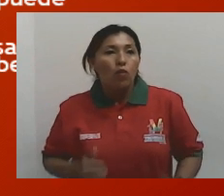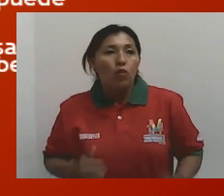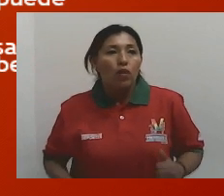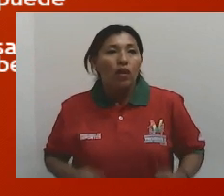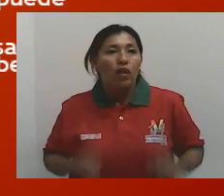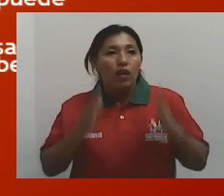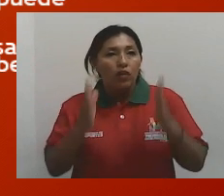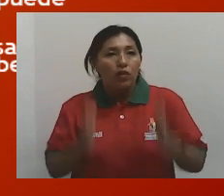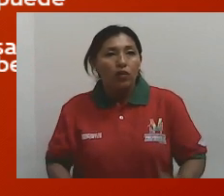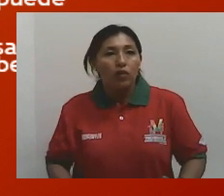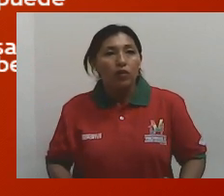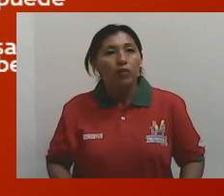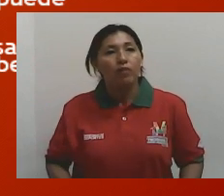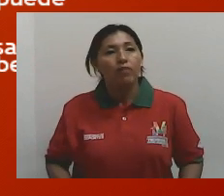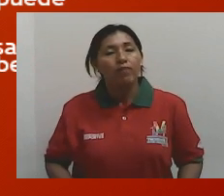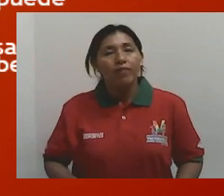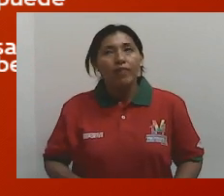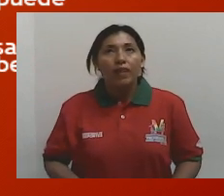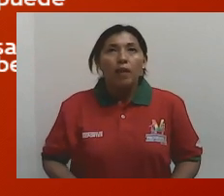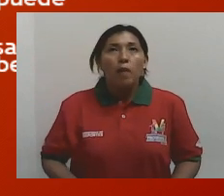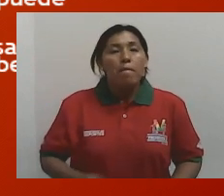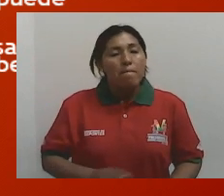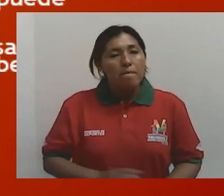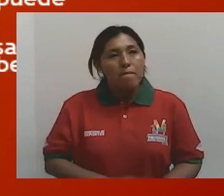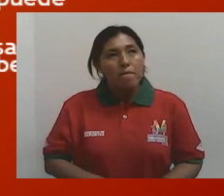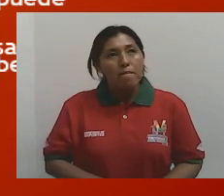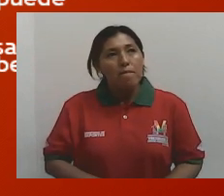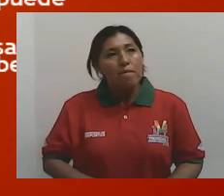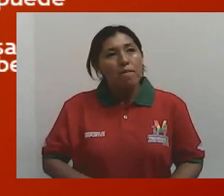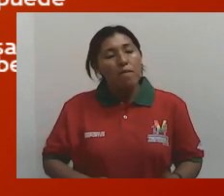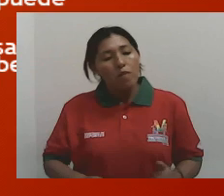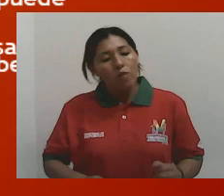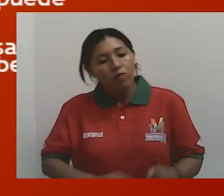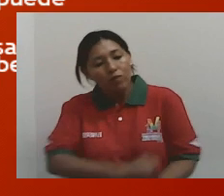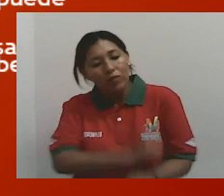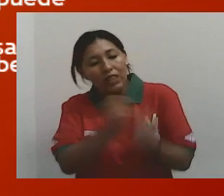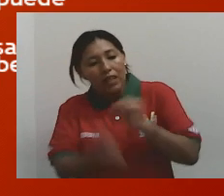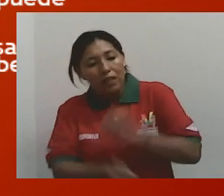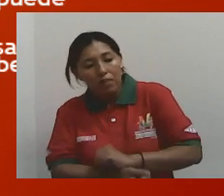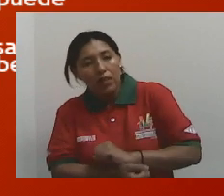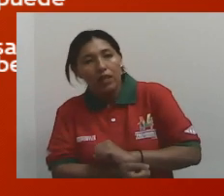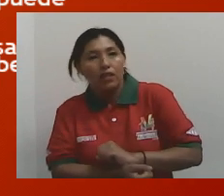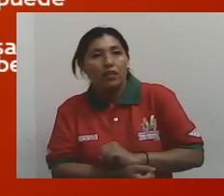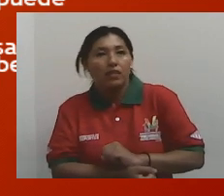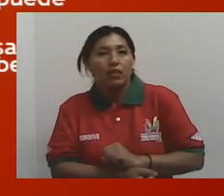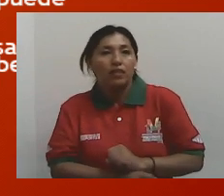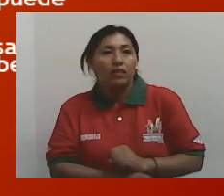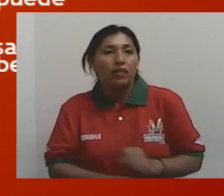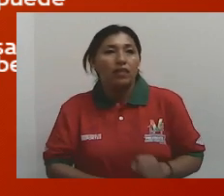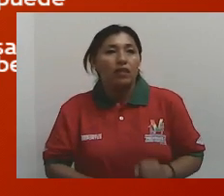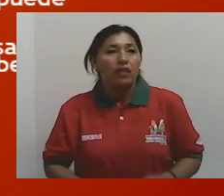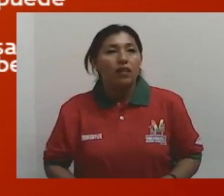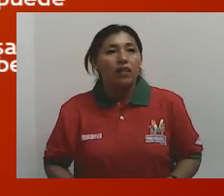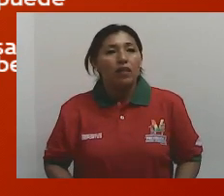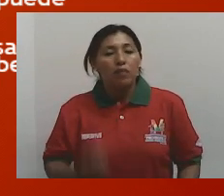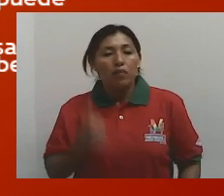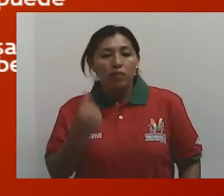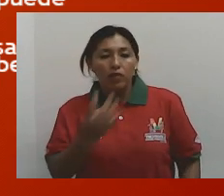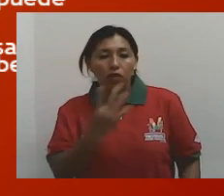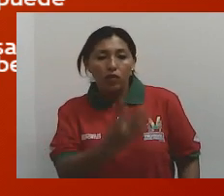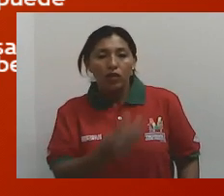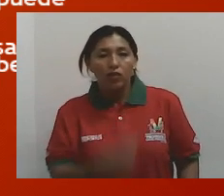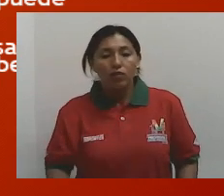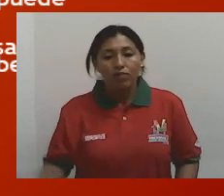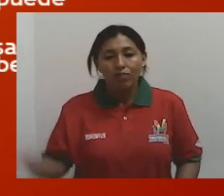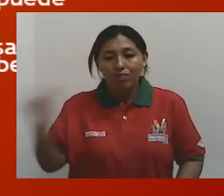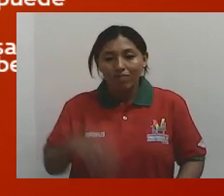poder hacer las sustituciones. ¿Qué significa eso? Que en el primer cuarto tengo que habilitar